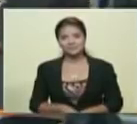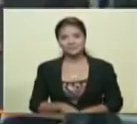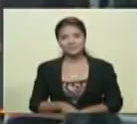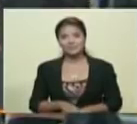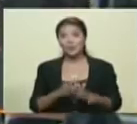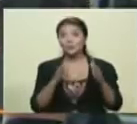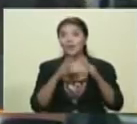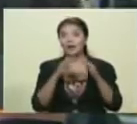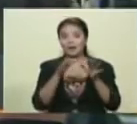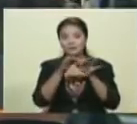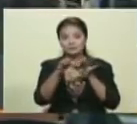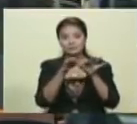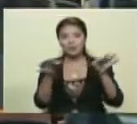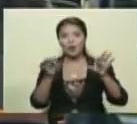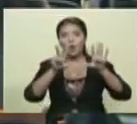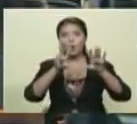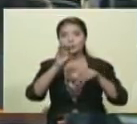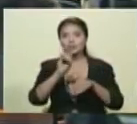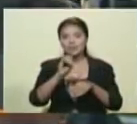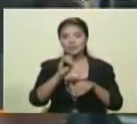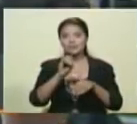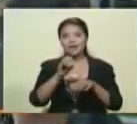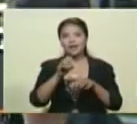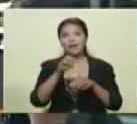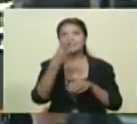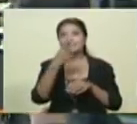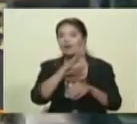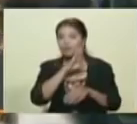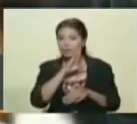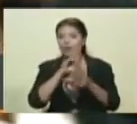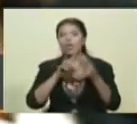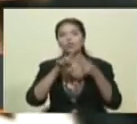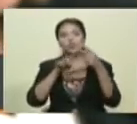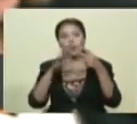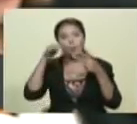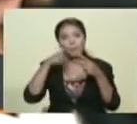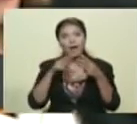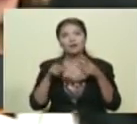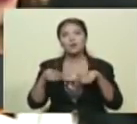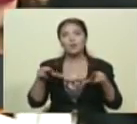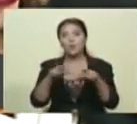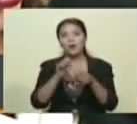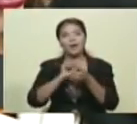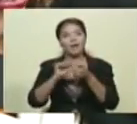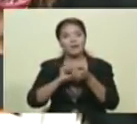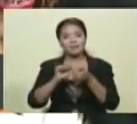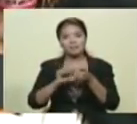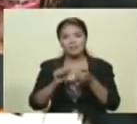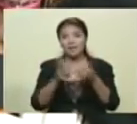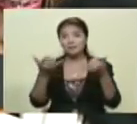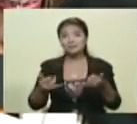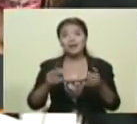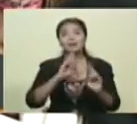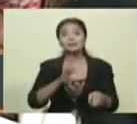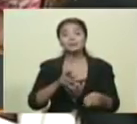de 80 metros cuadrados, 3 habitaciones, 2 baños, sala, comedor, lavandero. A la cuenta de